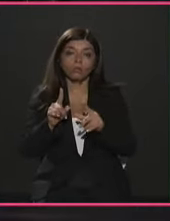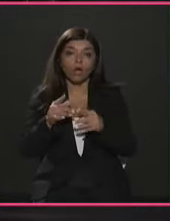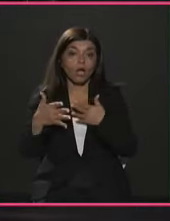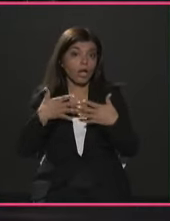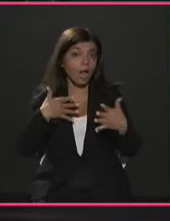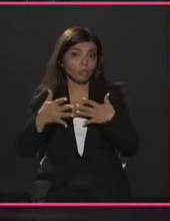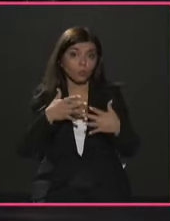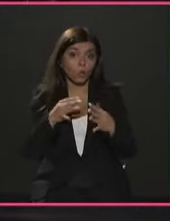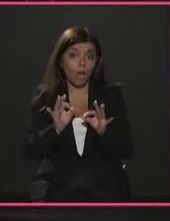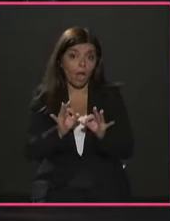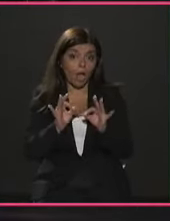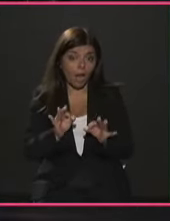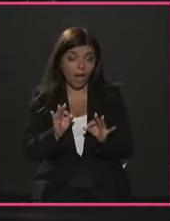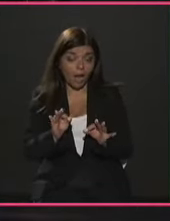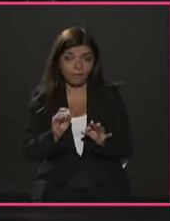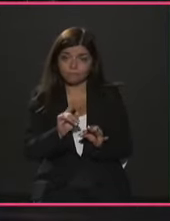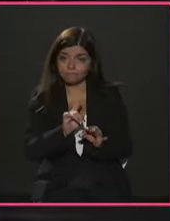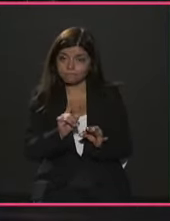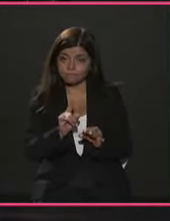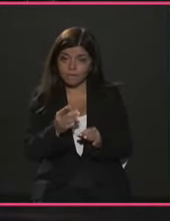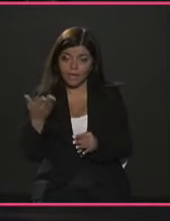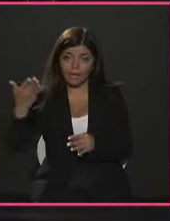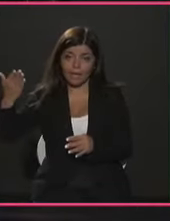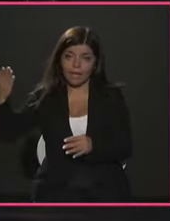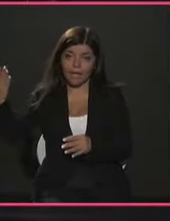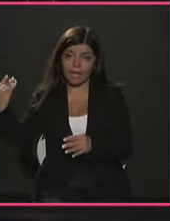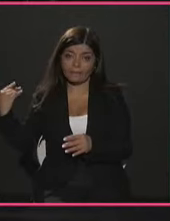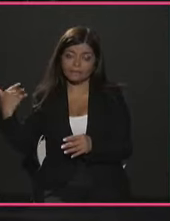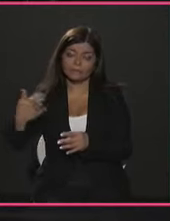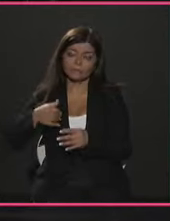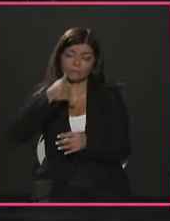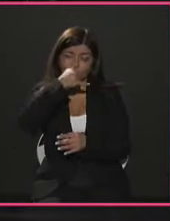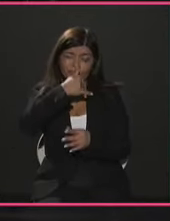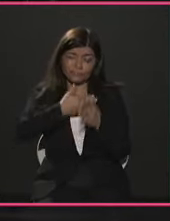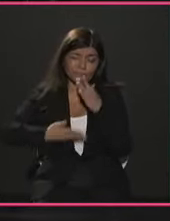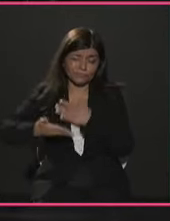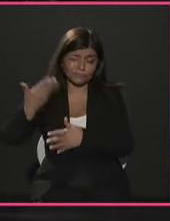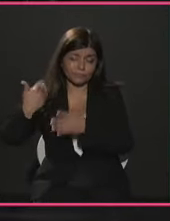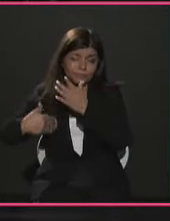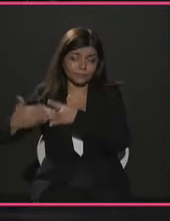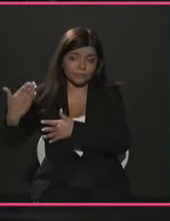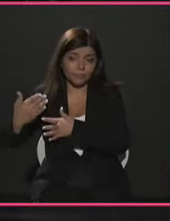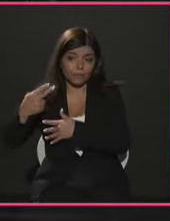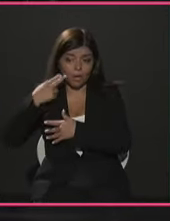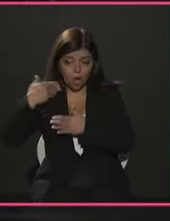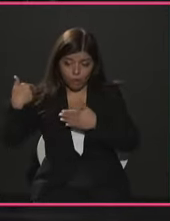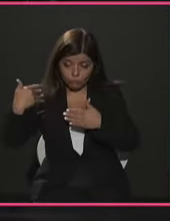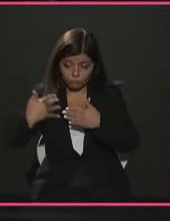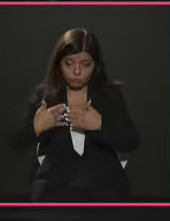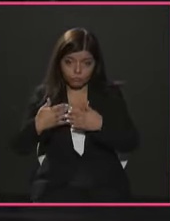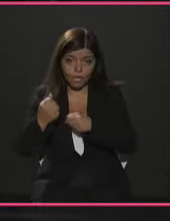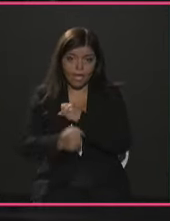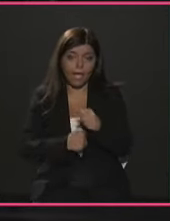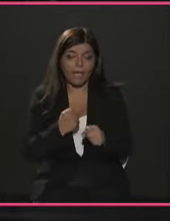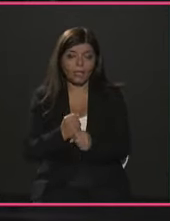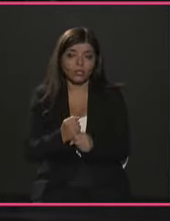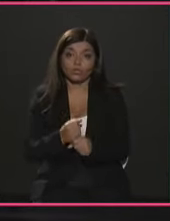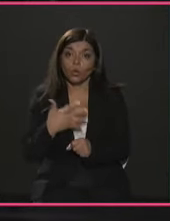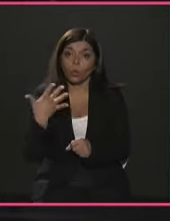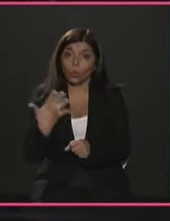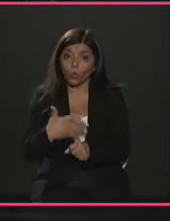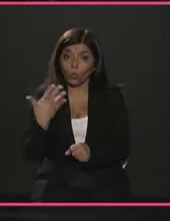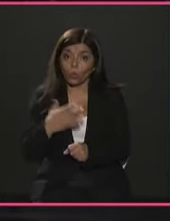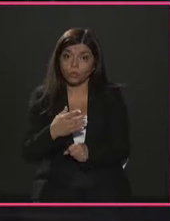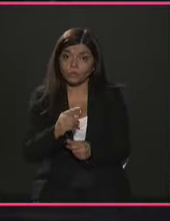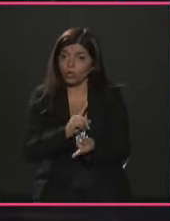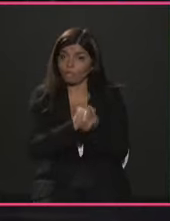natural esos ciclos naturales se generaron en el pasado por cientos de miles de años pero lo que estamos viendo en los últimos años es un pic que no habíamos visto nunca y que no se